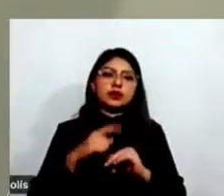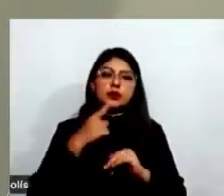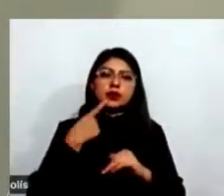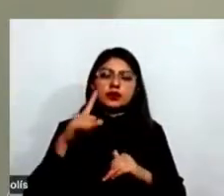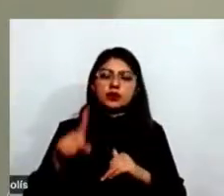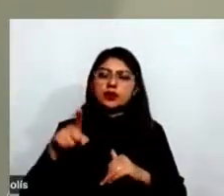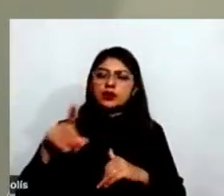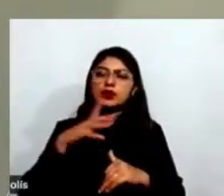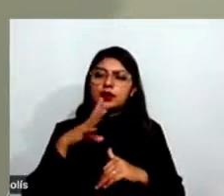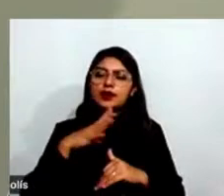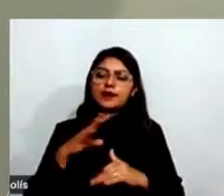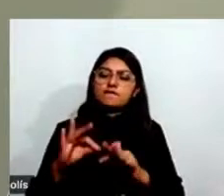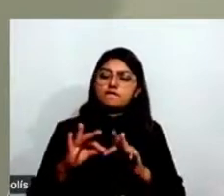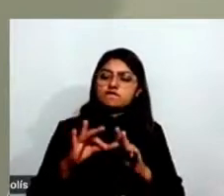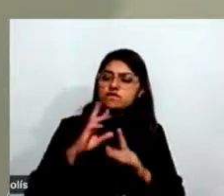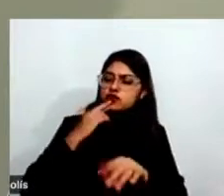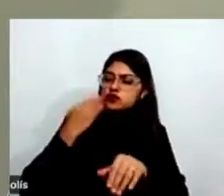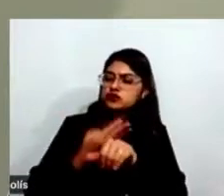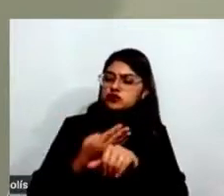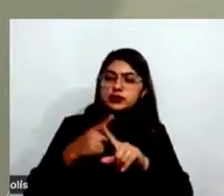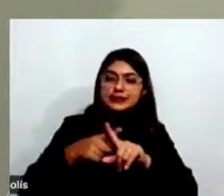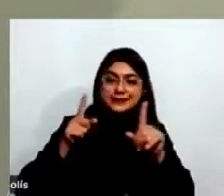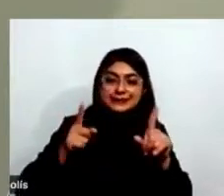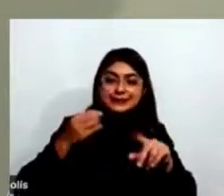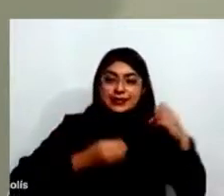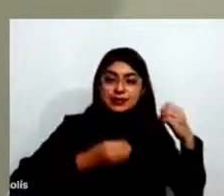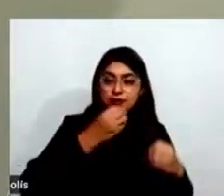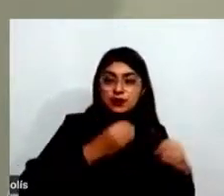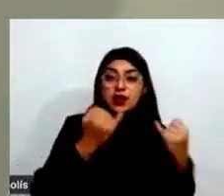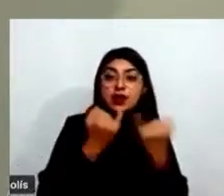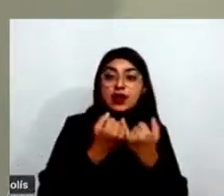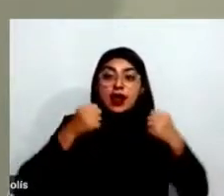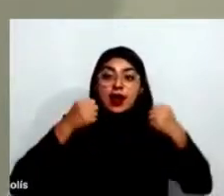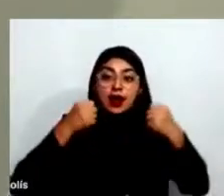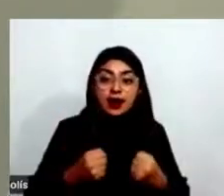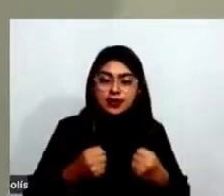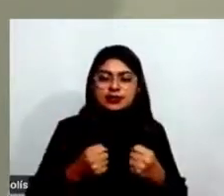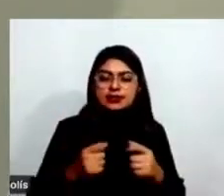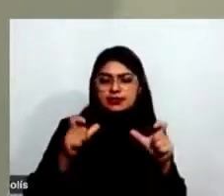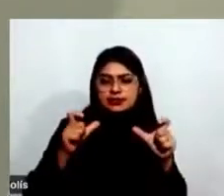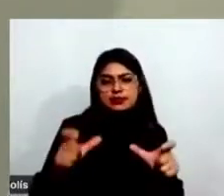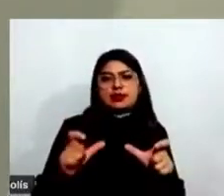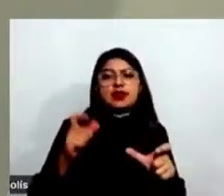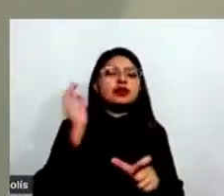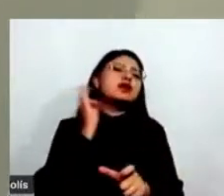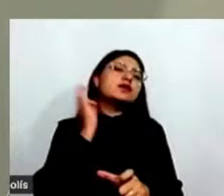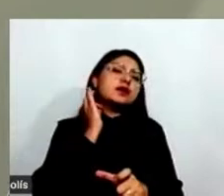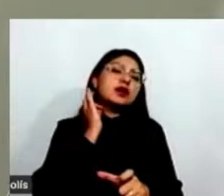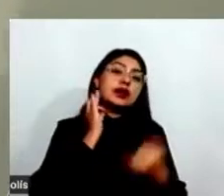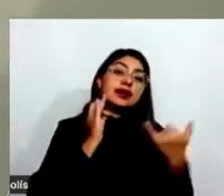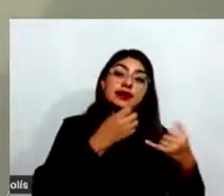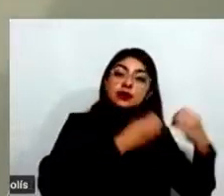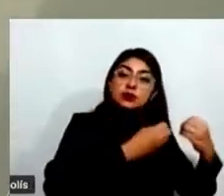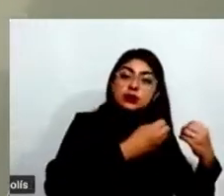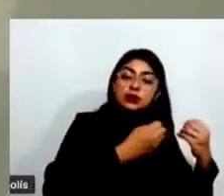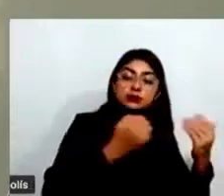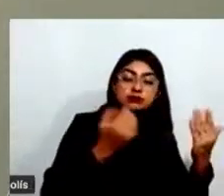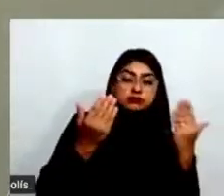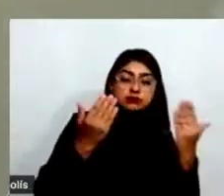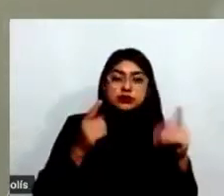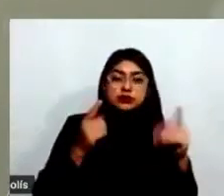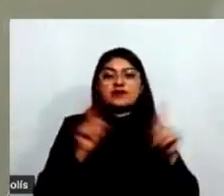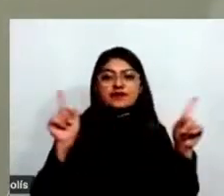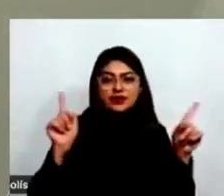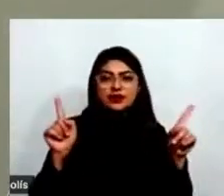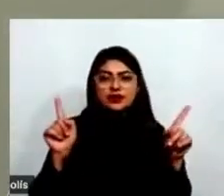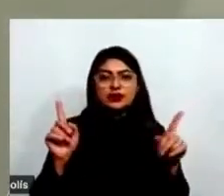y la garantía de independencia de los fiscales es un poco distinta, porque la garantía de los fíjense ustedes que